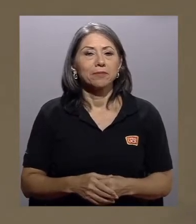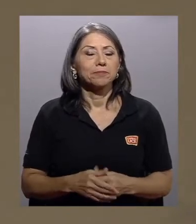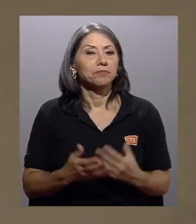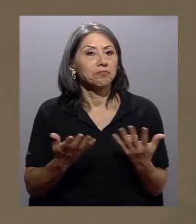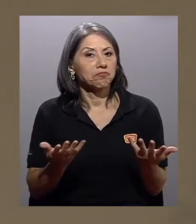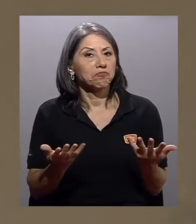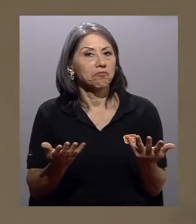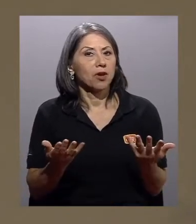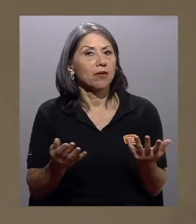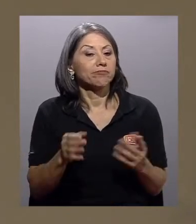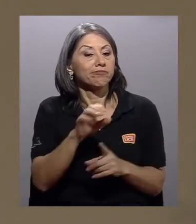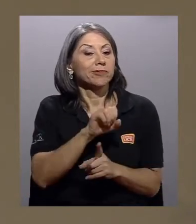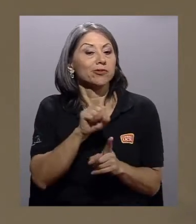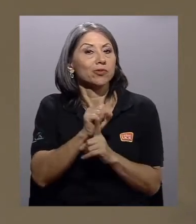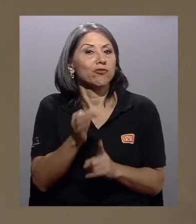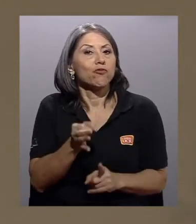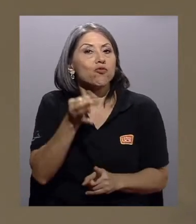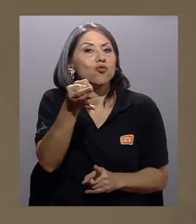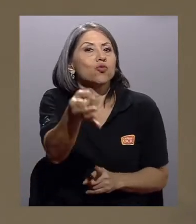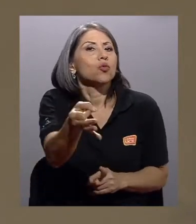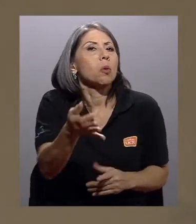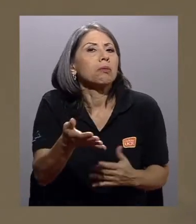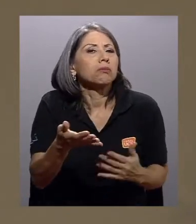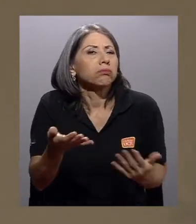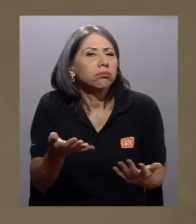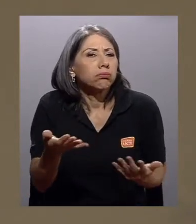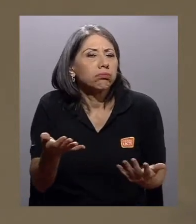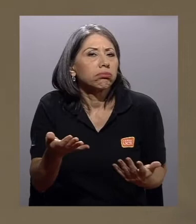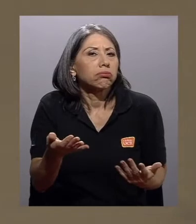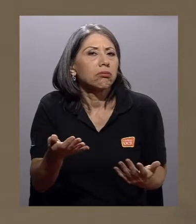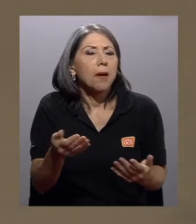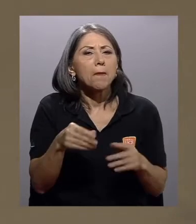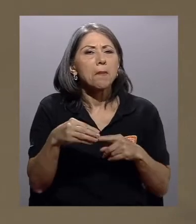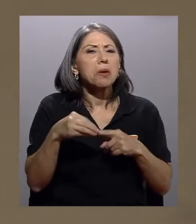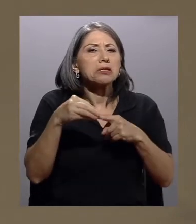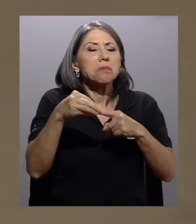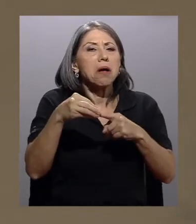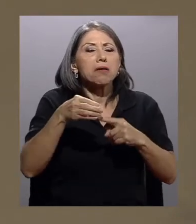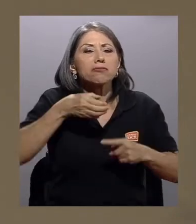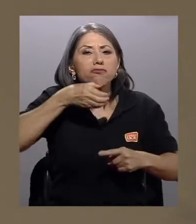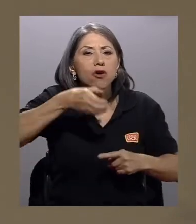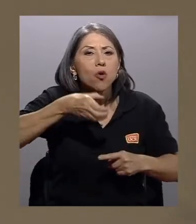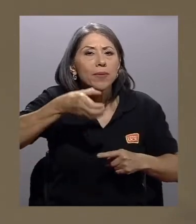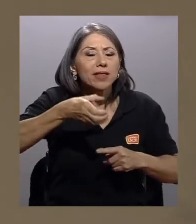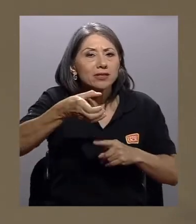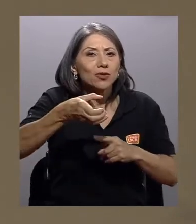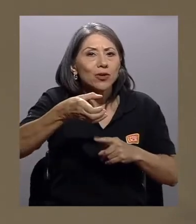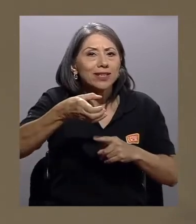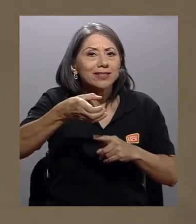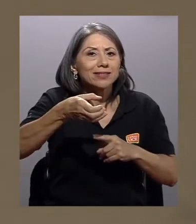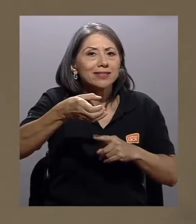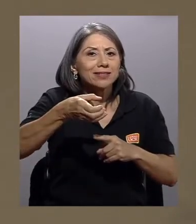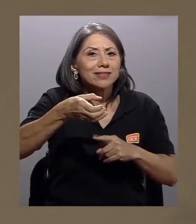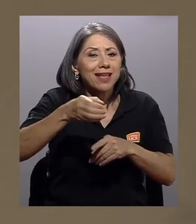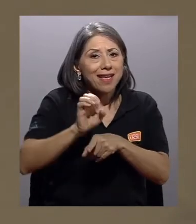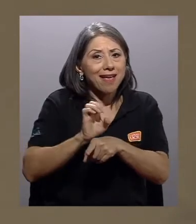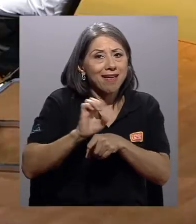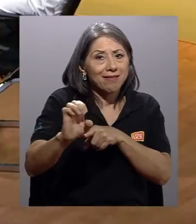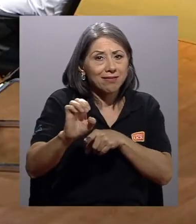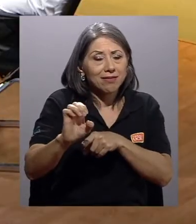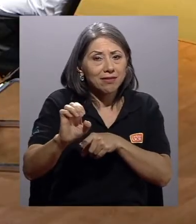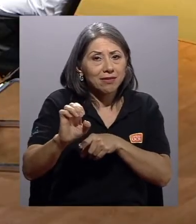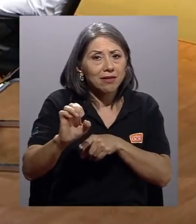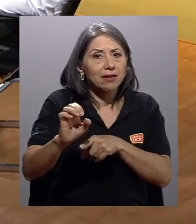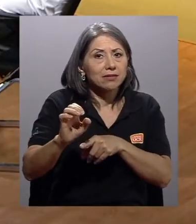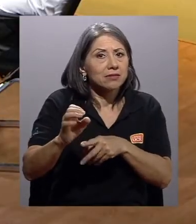¿Cómo veríamos el panorama al futuro? ¿Cuáles son las recomendaciones principales desde el punto de vista ético